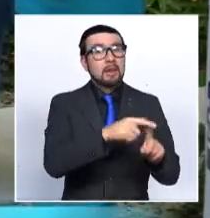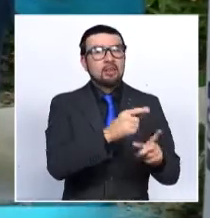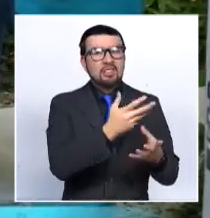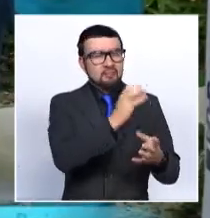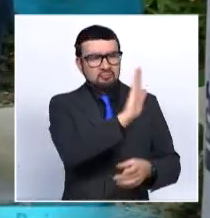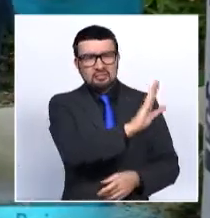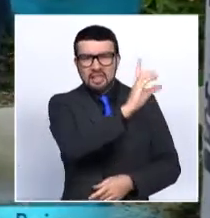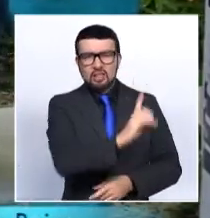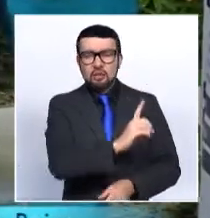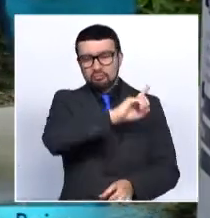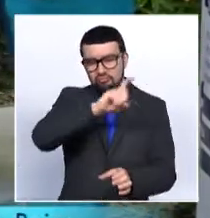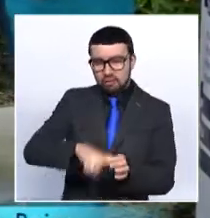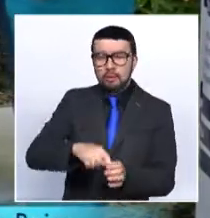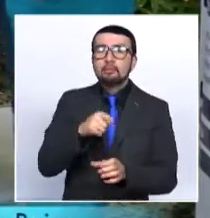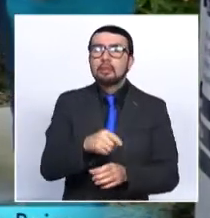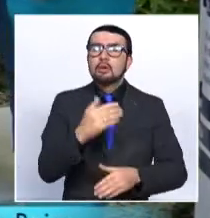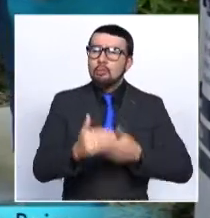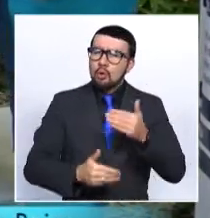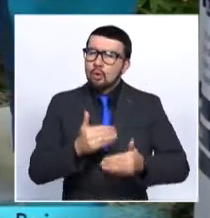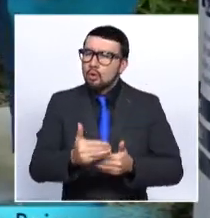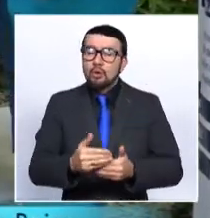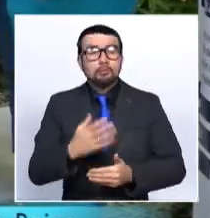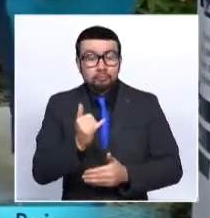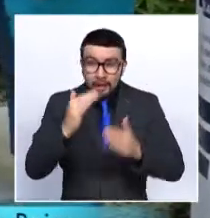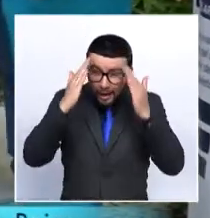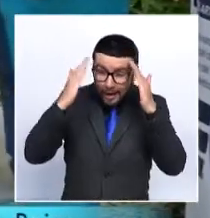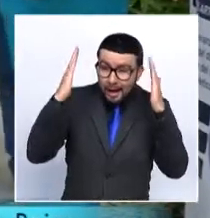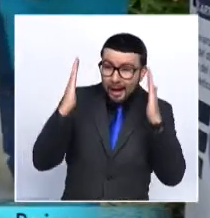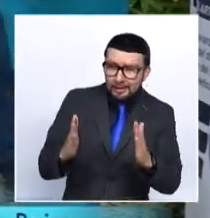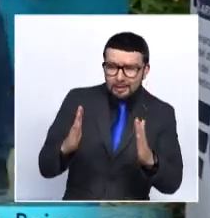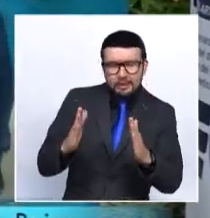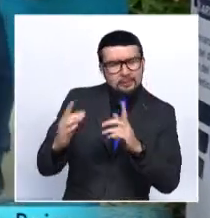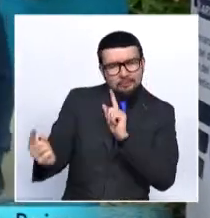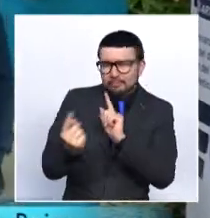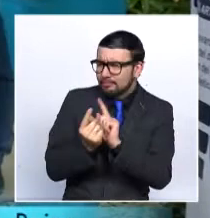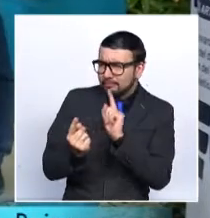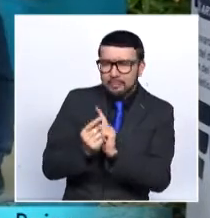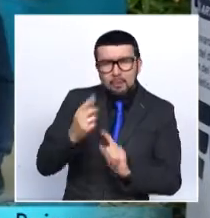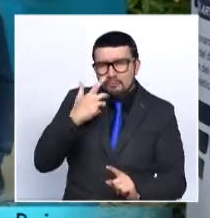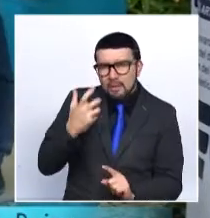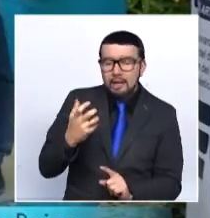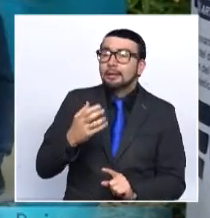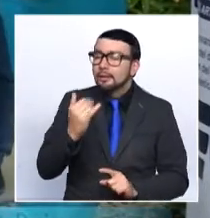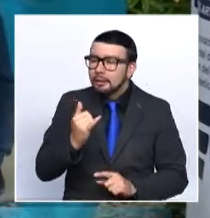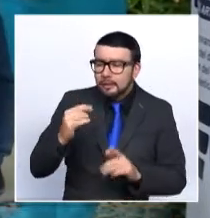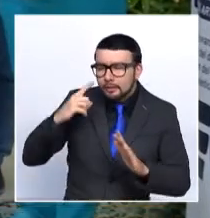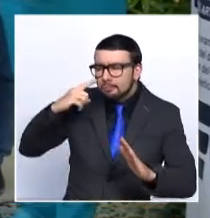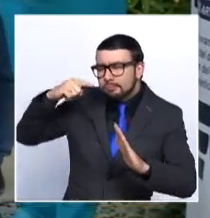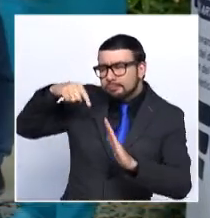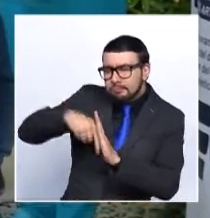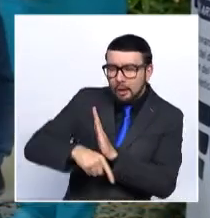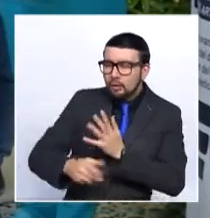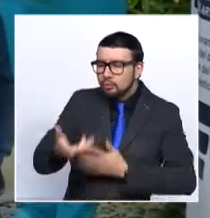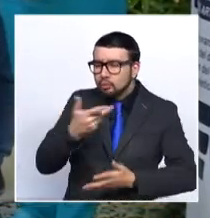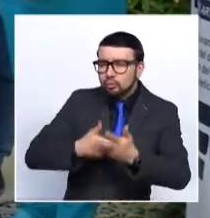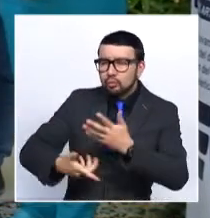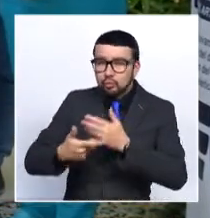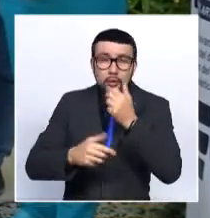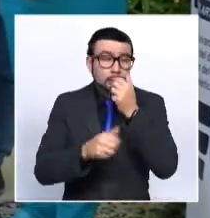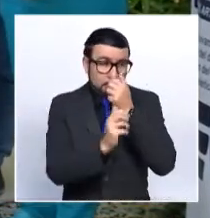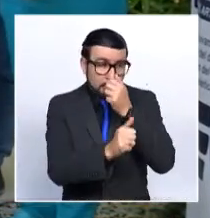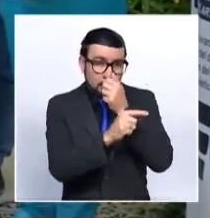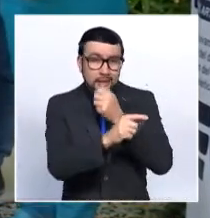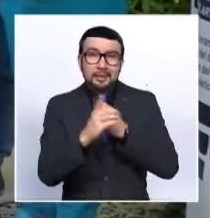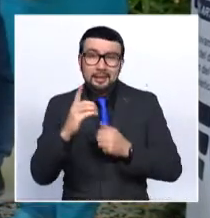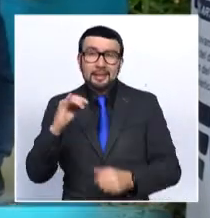a trabajar con nosotros en un proceso de atención más desde la parte integral y humana, como lo decía Diana